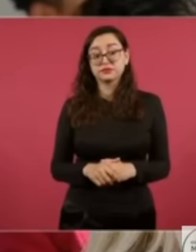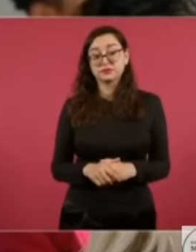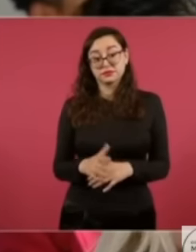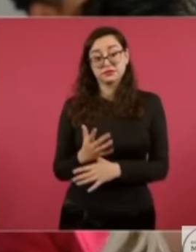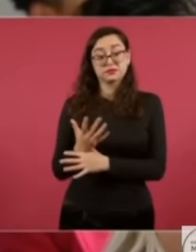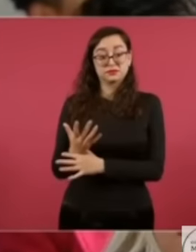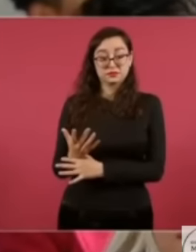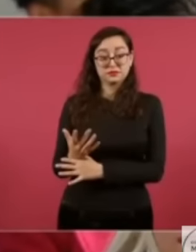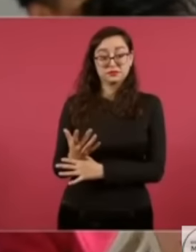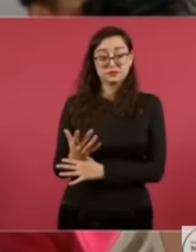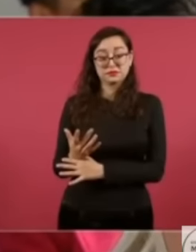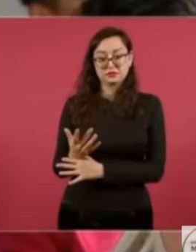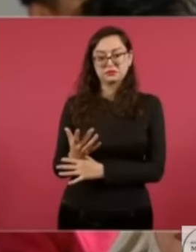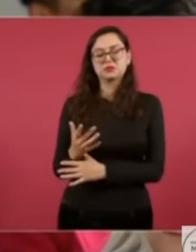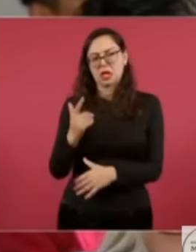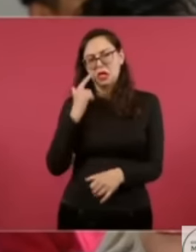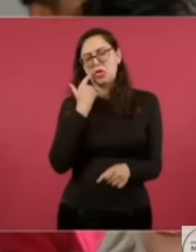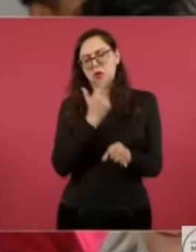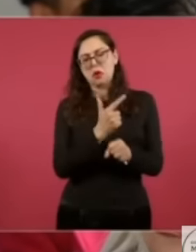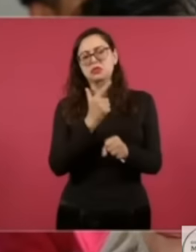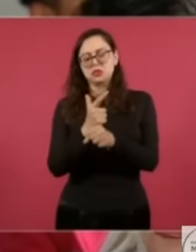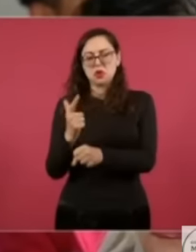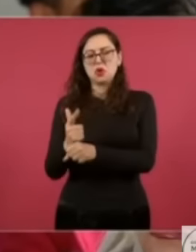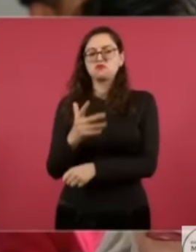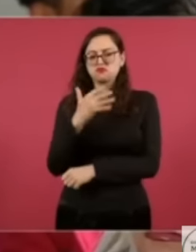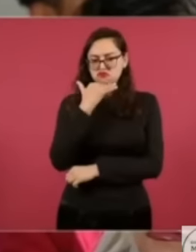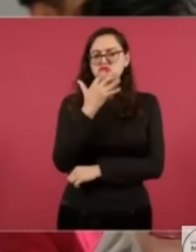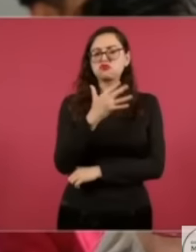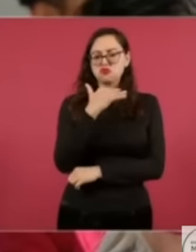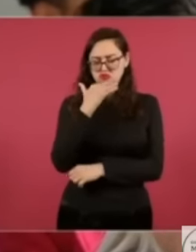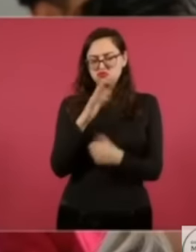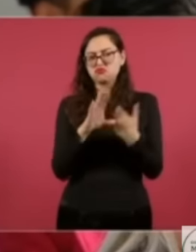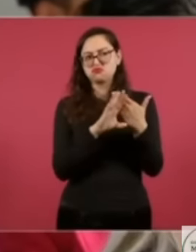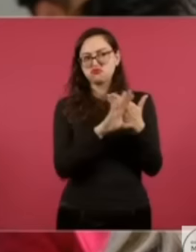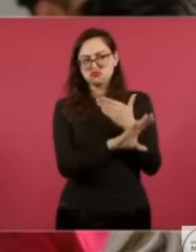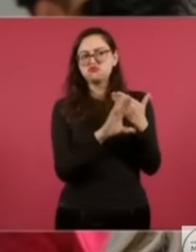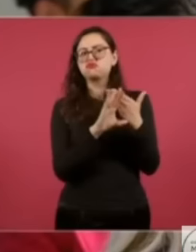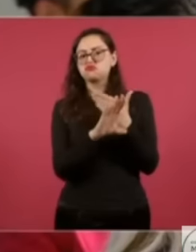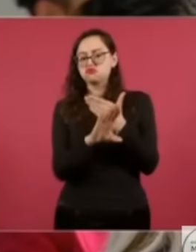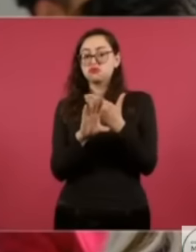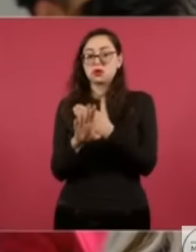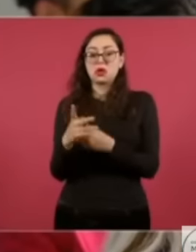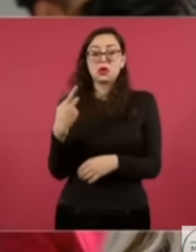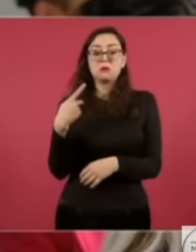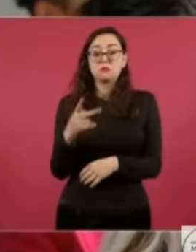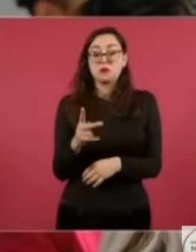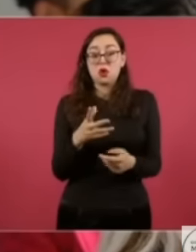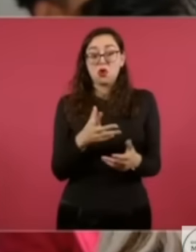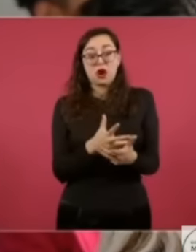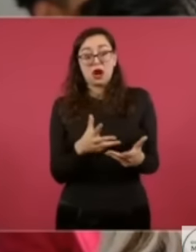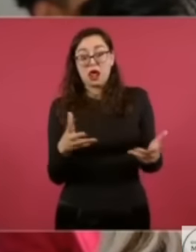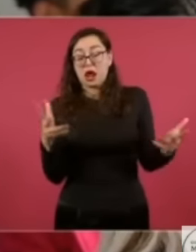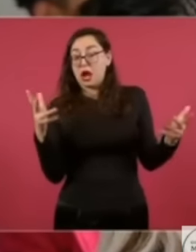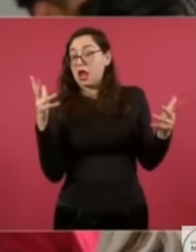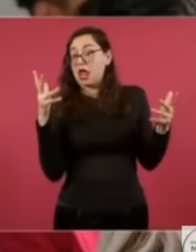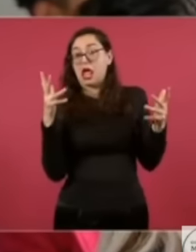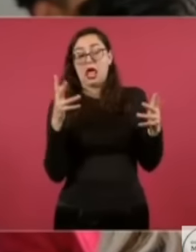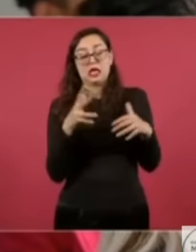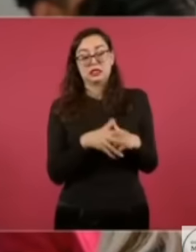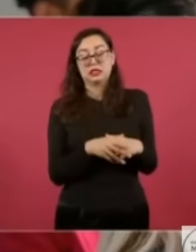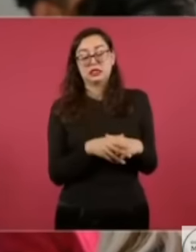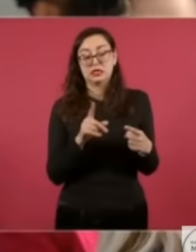él dice que sí se está combatiendo la corrupción, pero que las grandes obras se las dieron a ICA, a Slim,